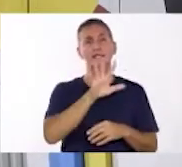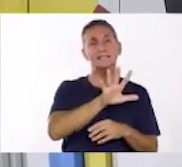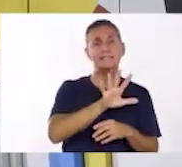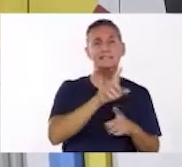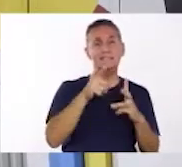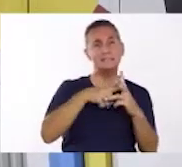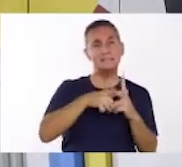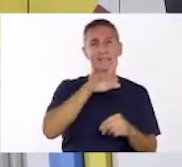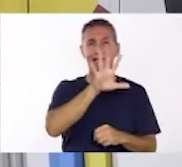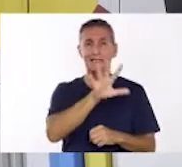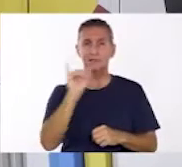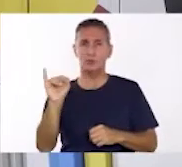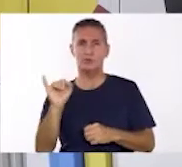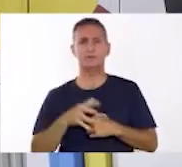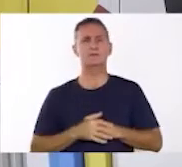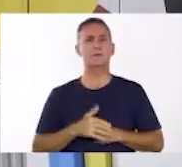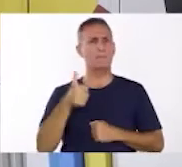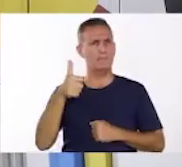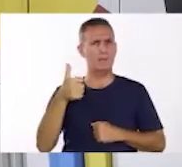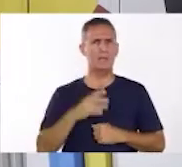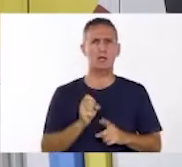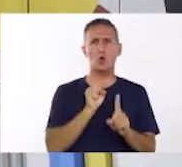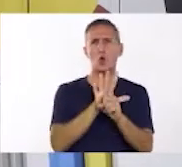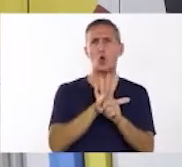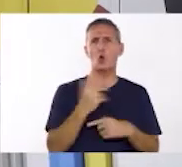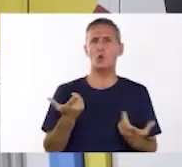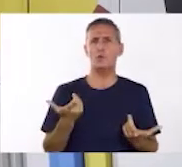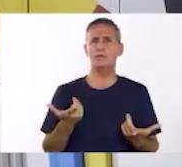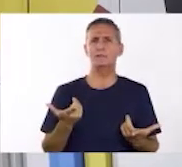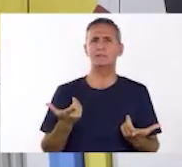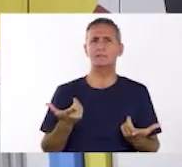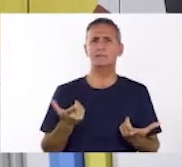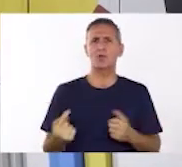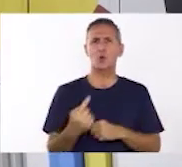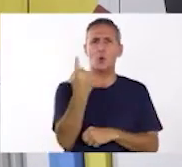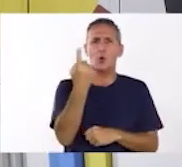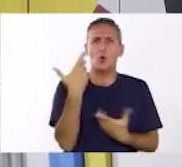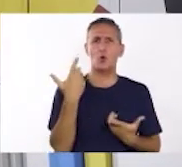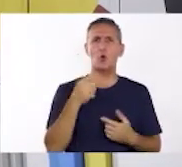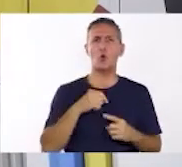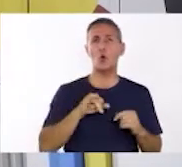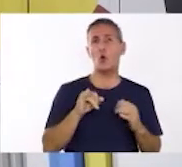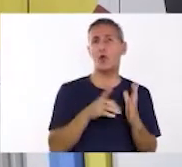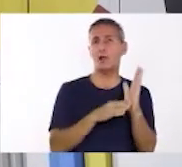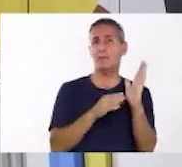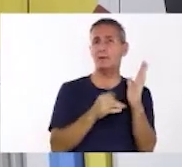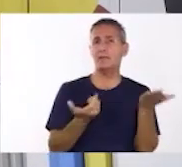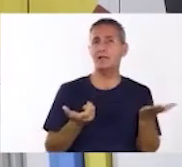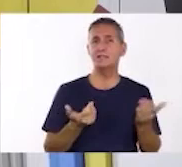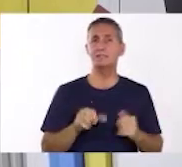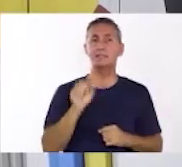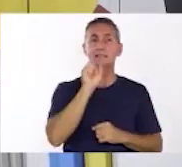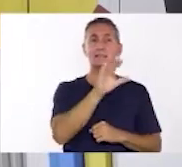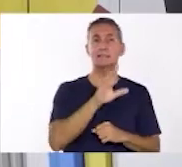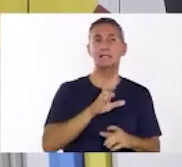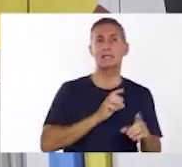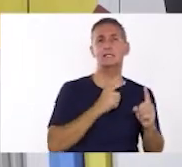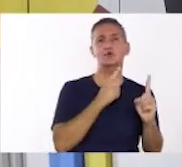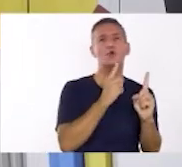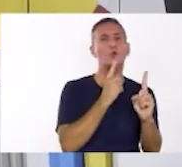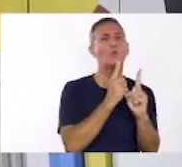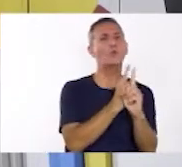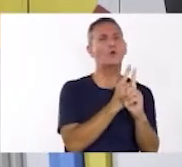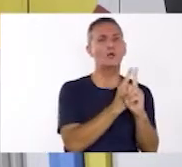quinto a sexto. Bien, comencemos entonces con el primer semestre, que sería quinto por